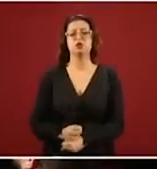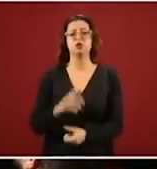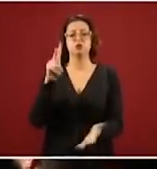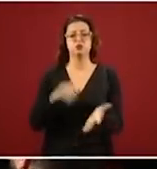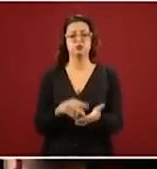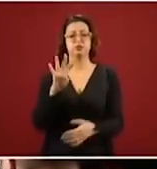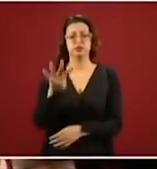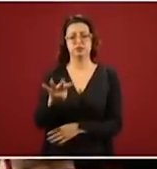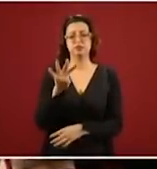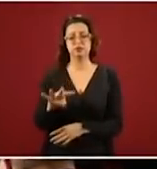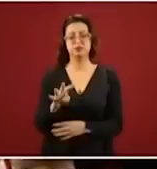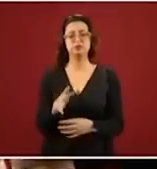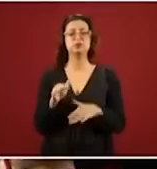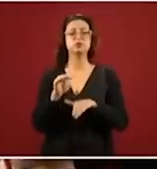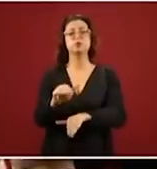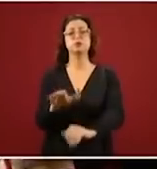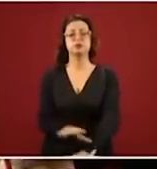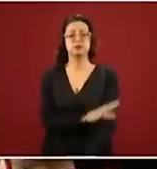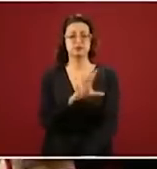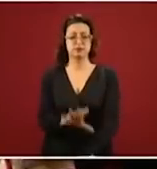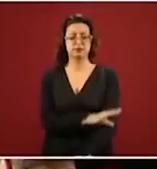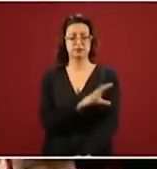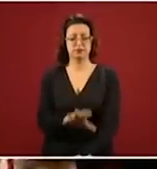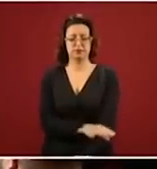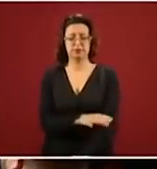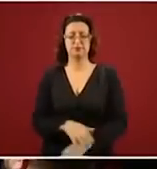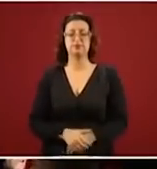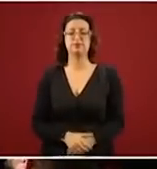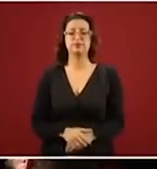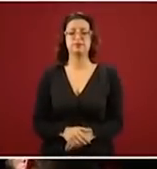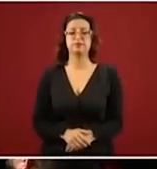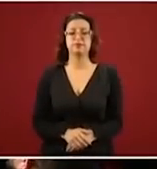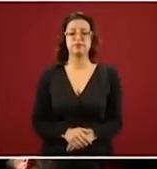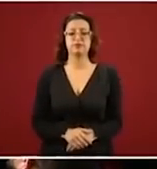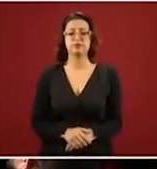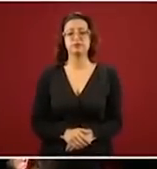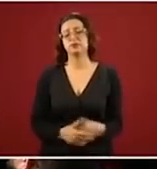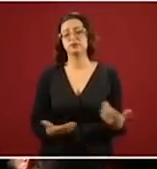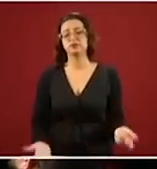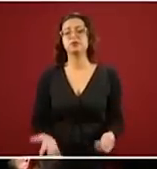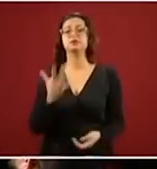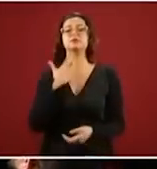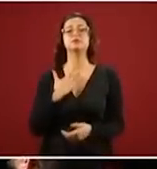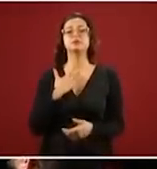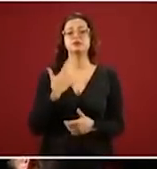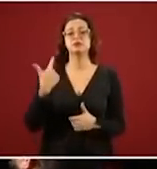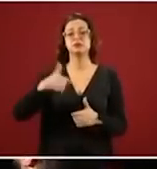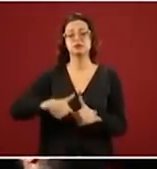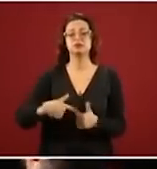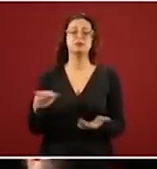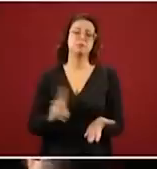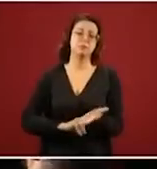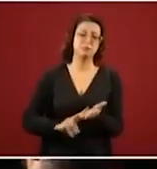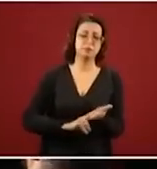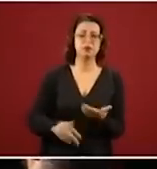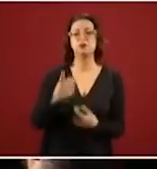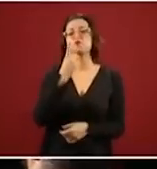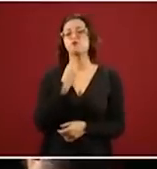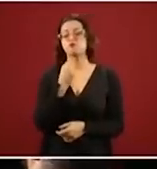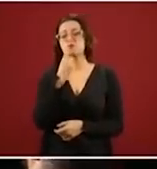si nosotros vemos en el primer caso lo que es regular gasolina regular gasolina premiun y